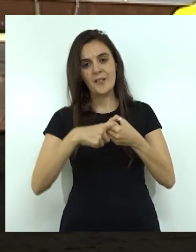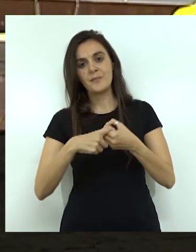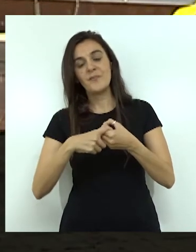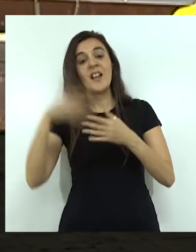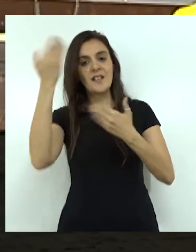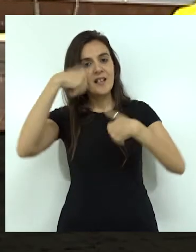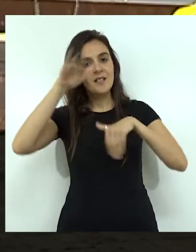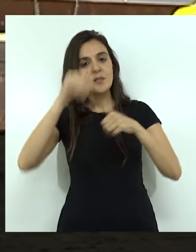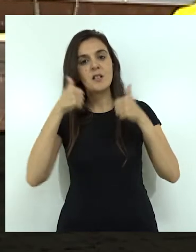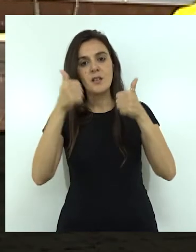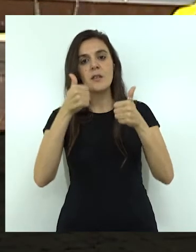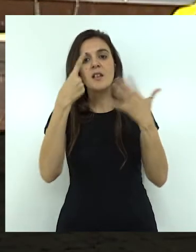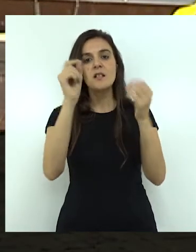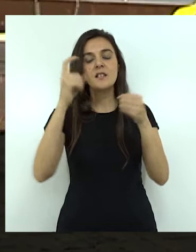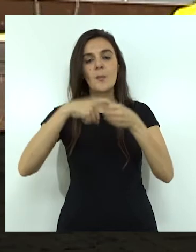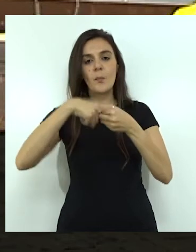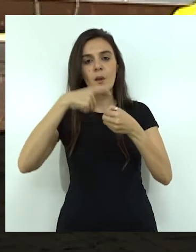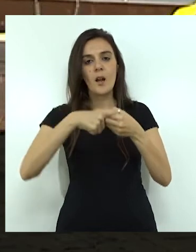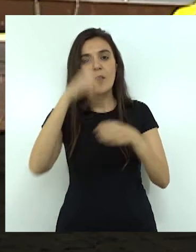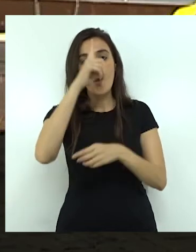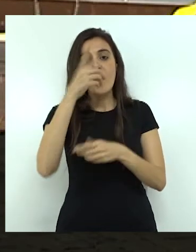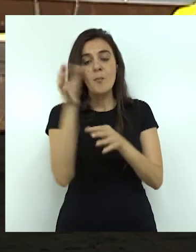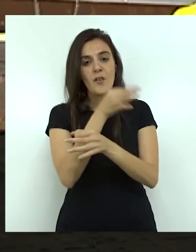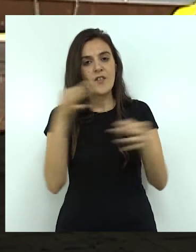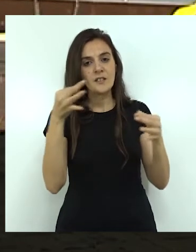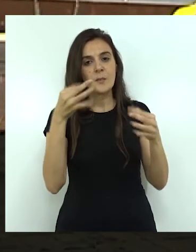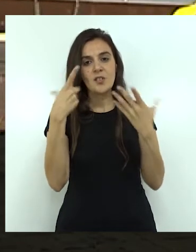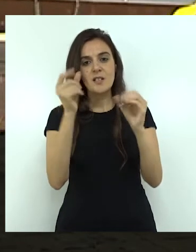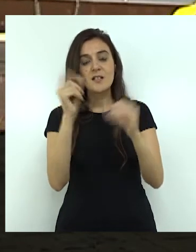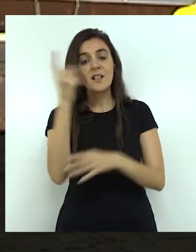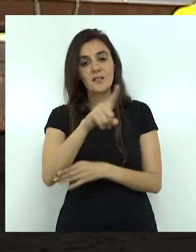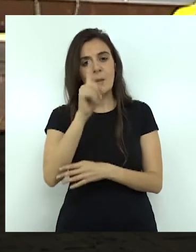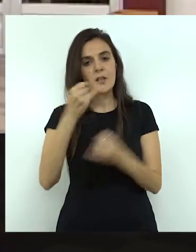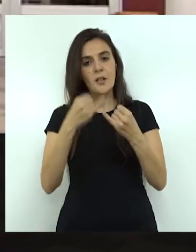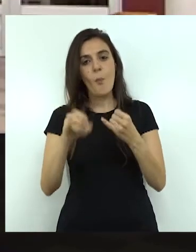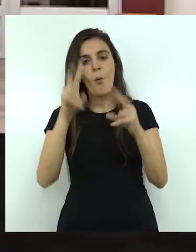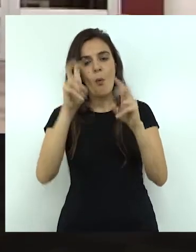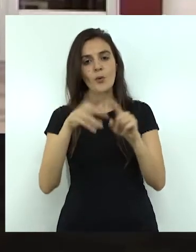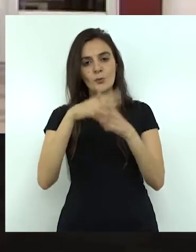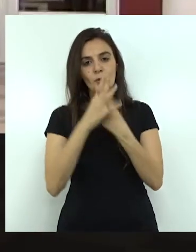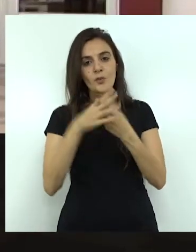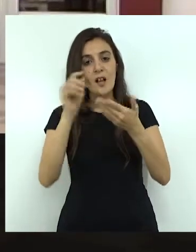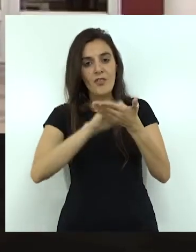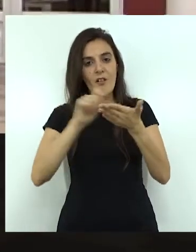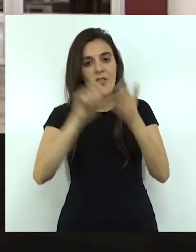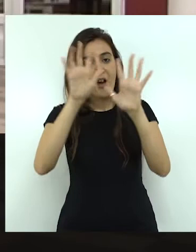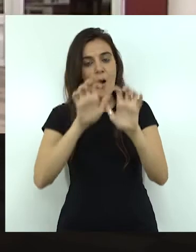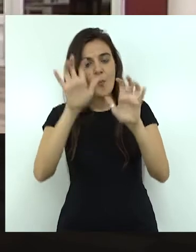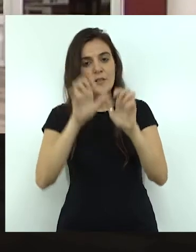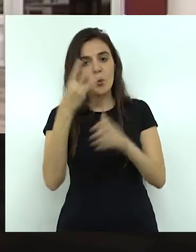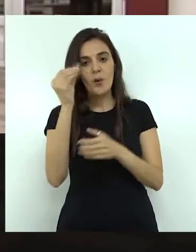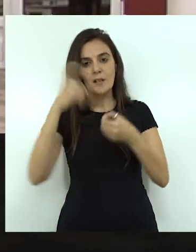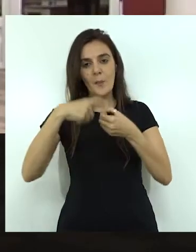sevillanas iniciación 60 plazas y en el de perfeccionamiento y por último en el taller de alfabetización cuarenta plazas